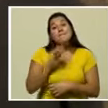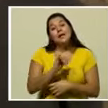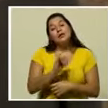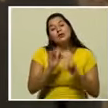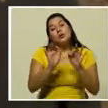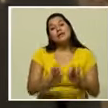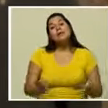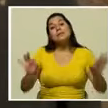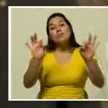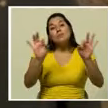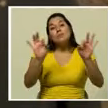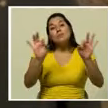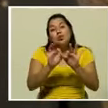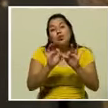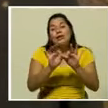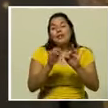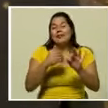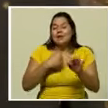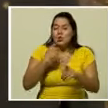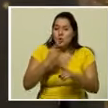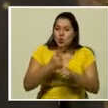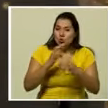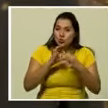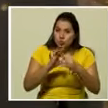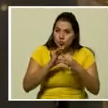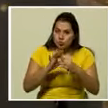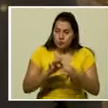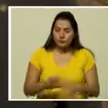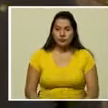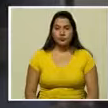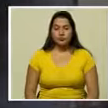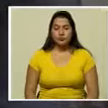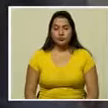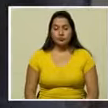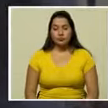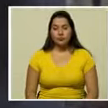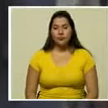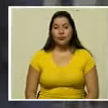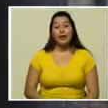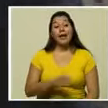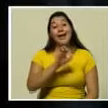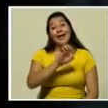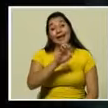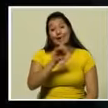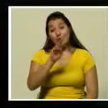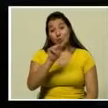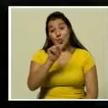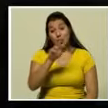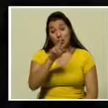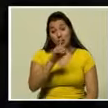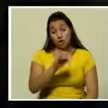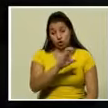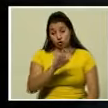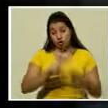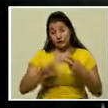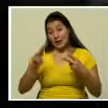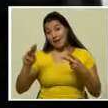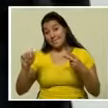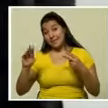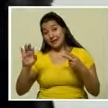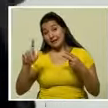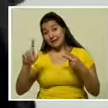fundamental una adecuada relación entre estos dos poderes de la República. Tanto Eduardo Cruikshank como Marcelo Prieto iniciaron sus labores